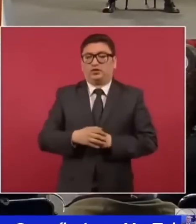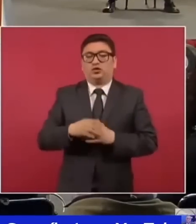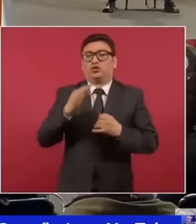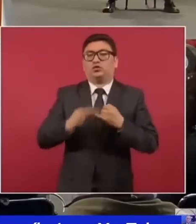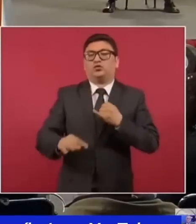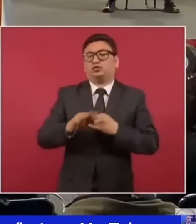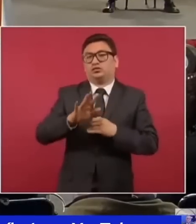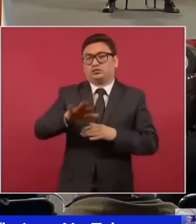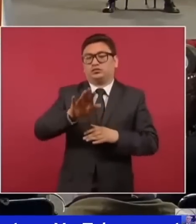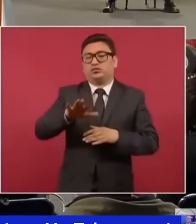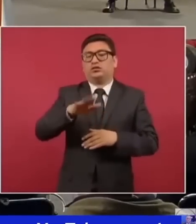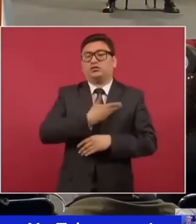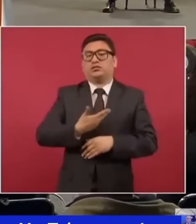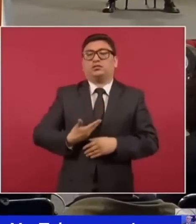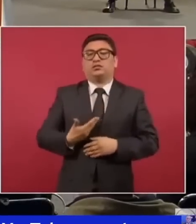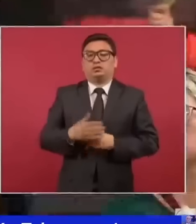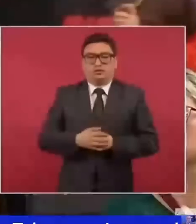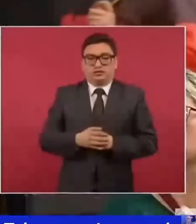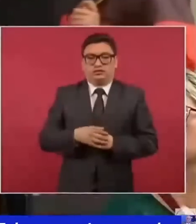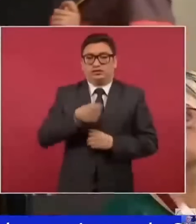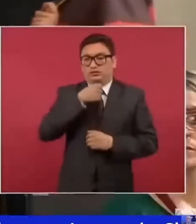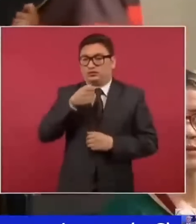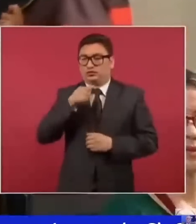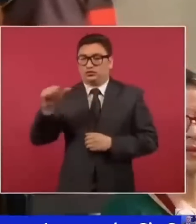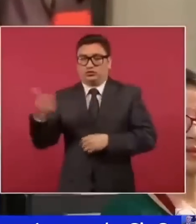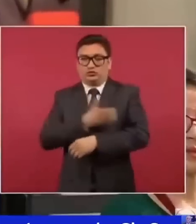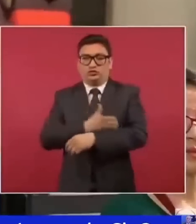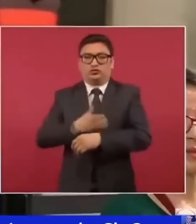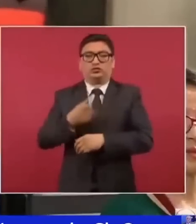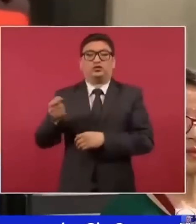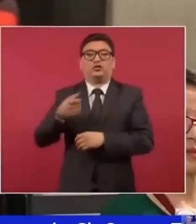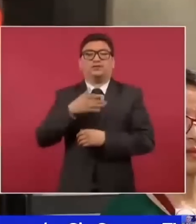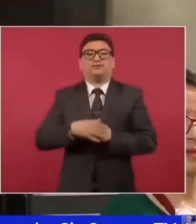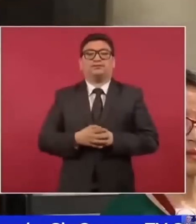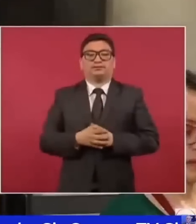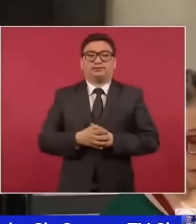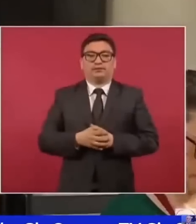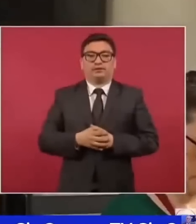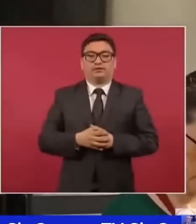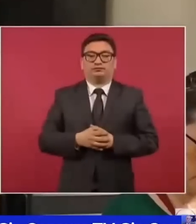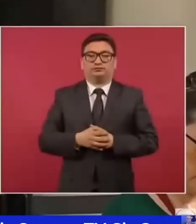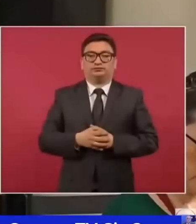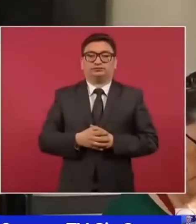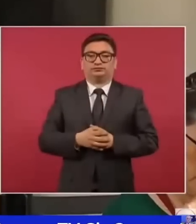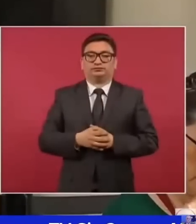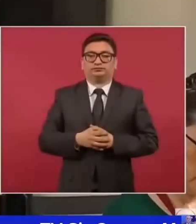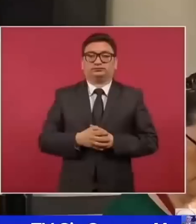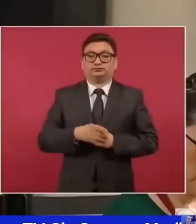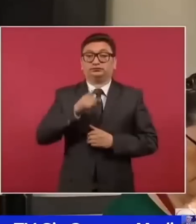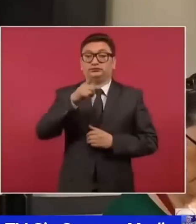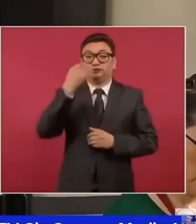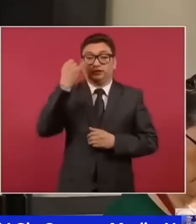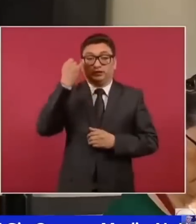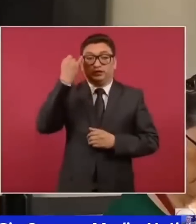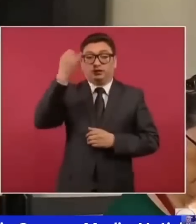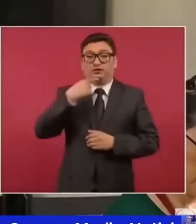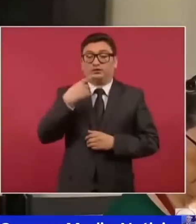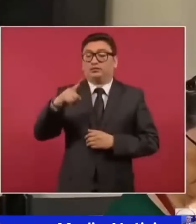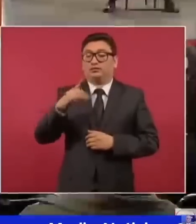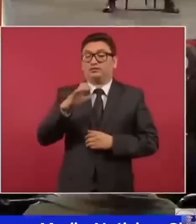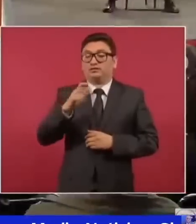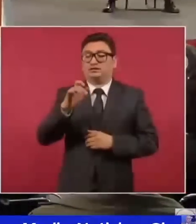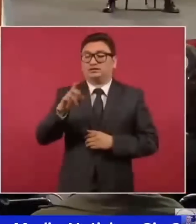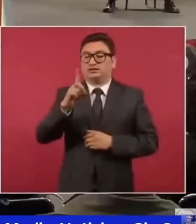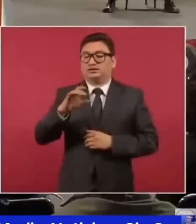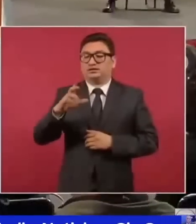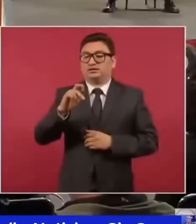presidente, y dejar el micrófono para los compañeros, ¿ya se desistió de la idea de demandar a César de Castro? No.